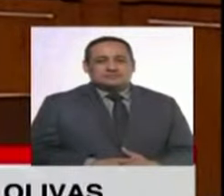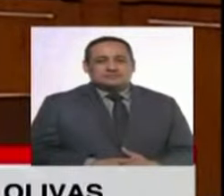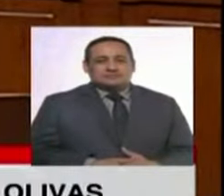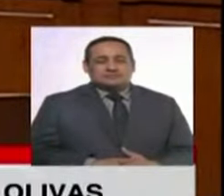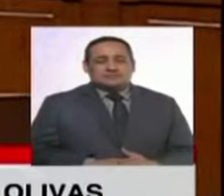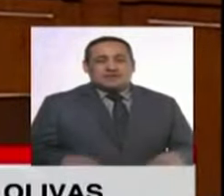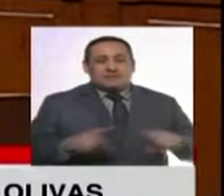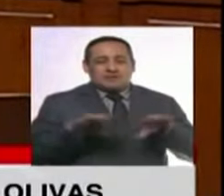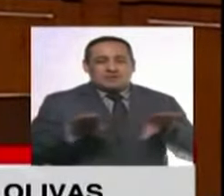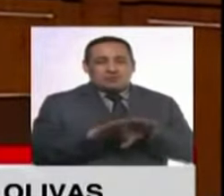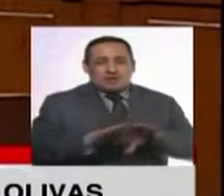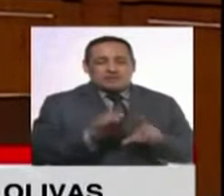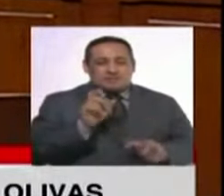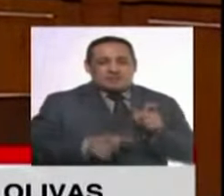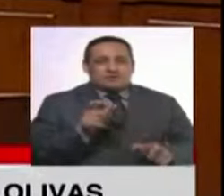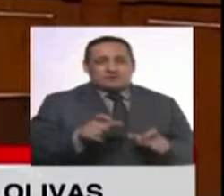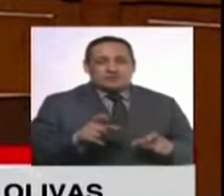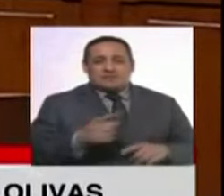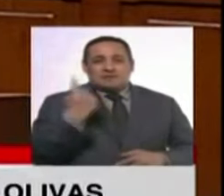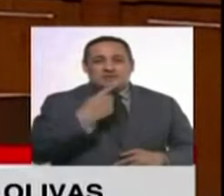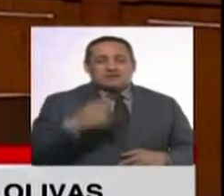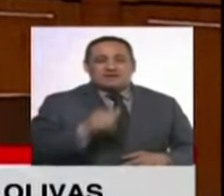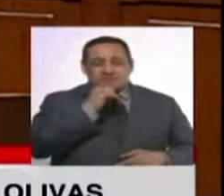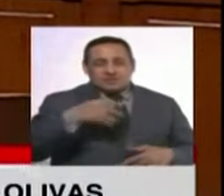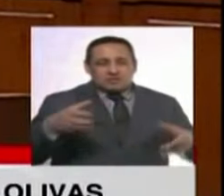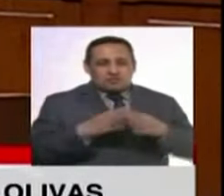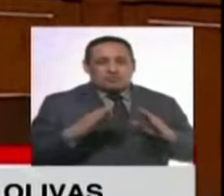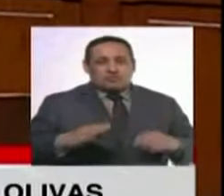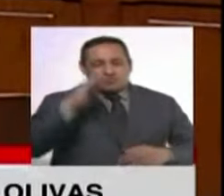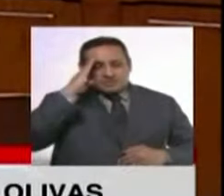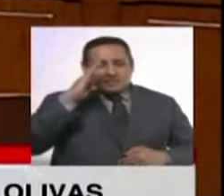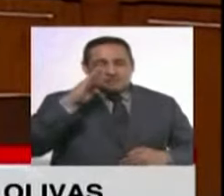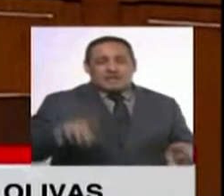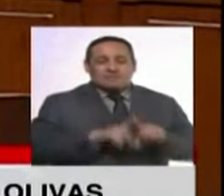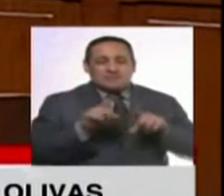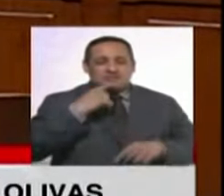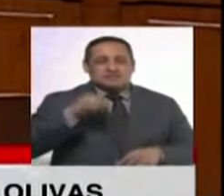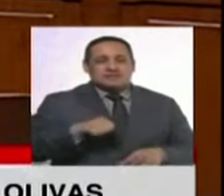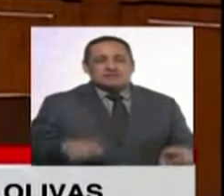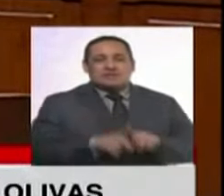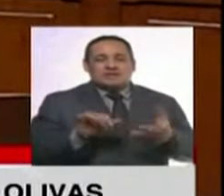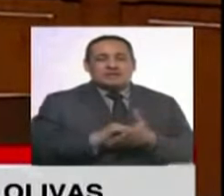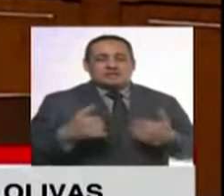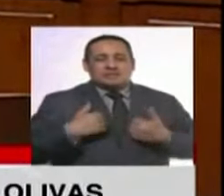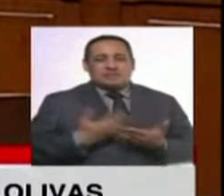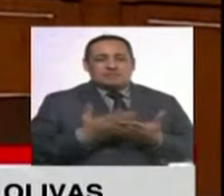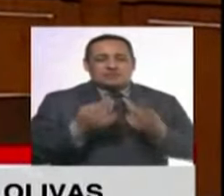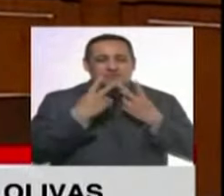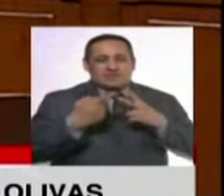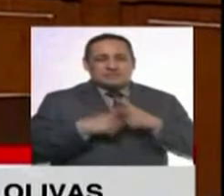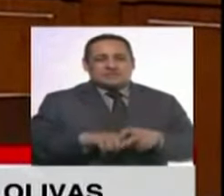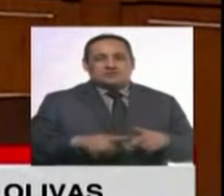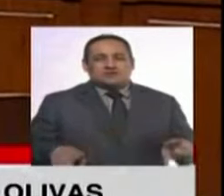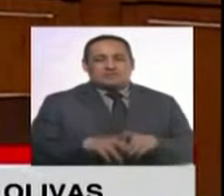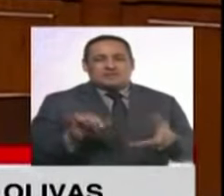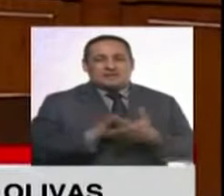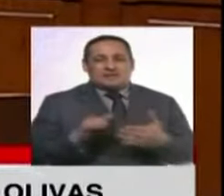digo forma el personal de falta de comida conocida personal policial Sí también se dispusa el inicio de mi gestión